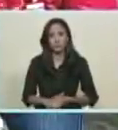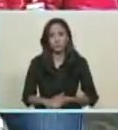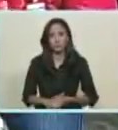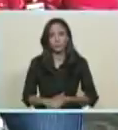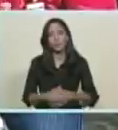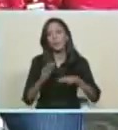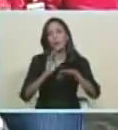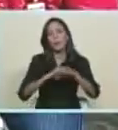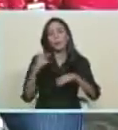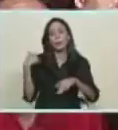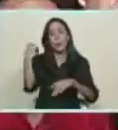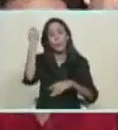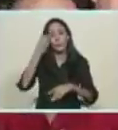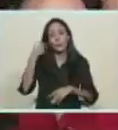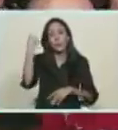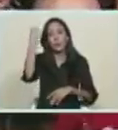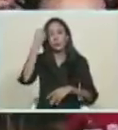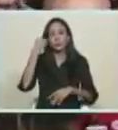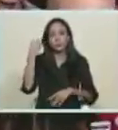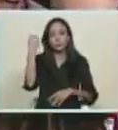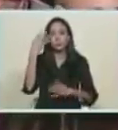porque he pensado muy bien